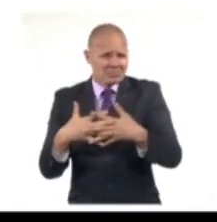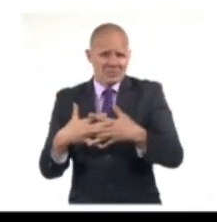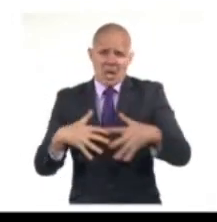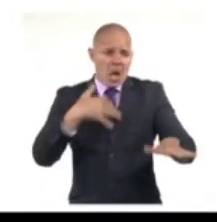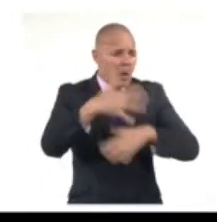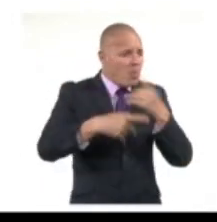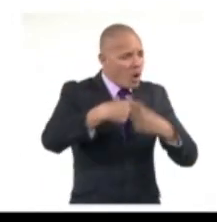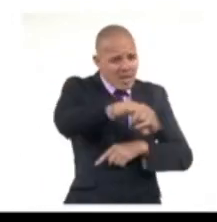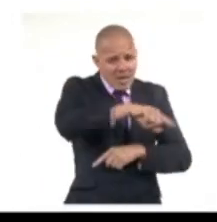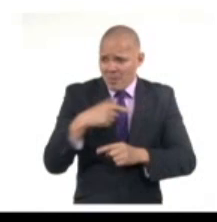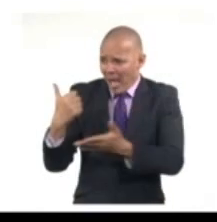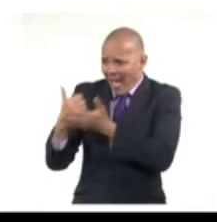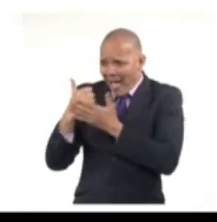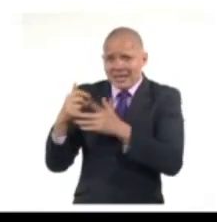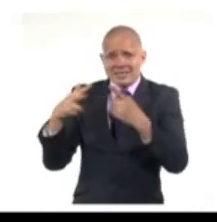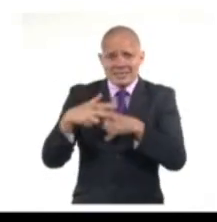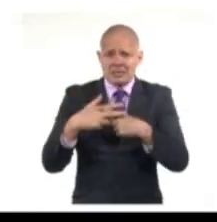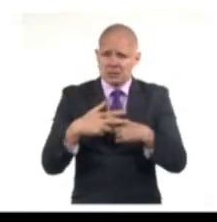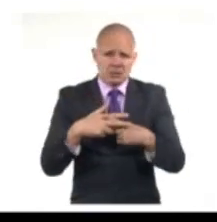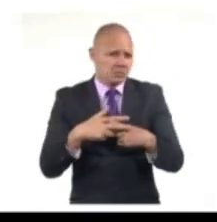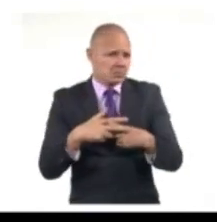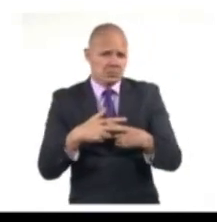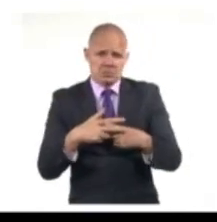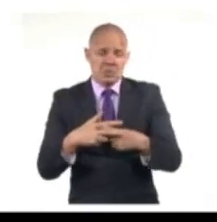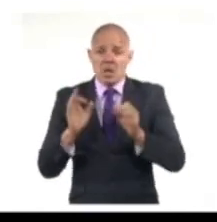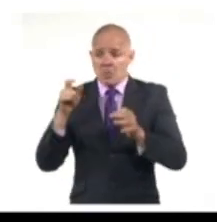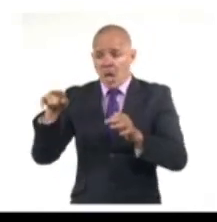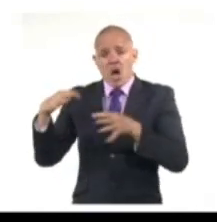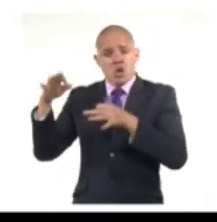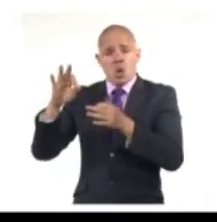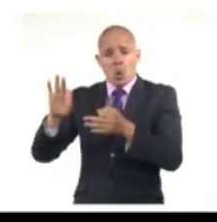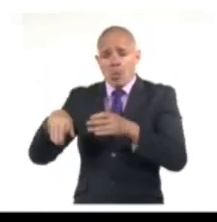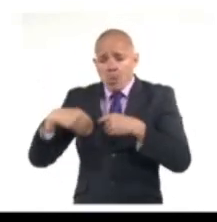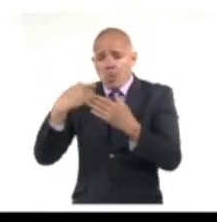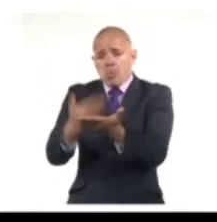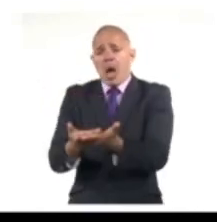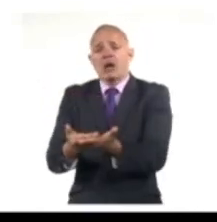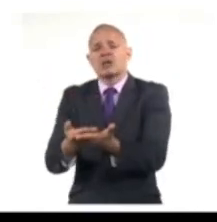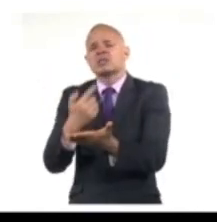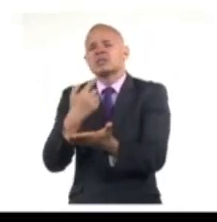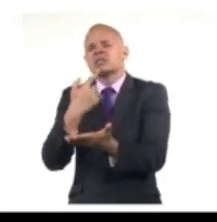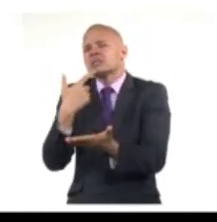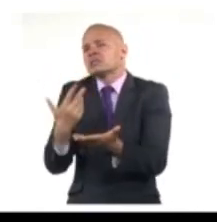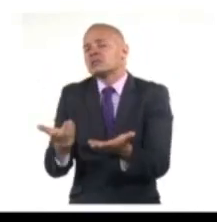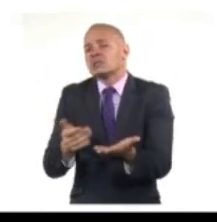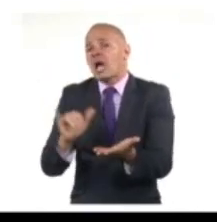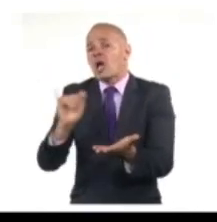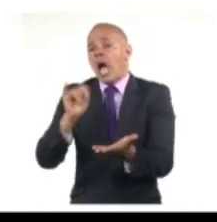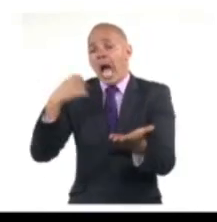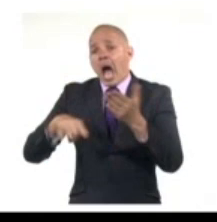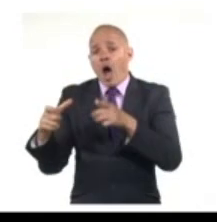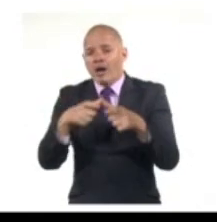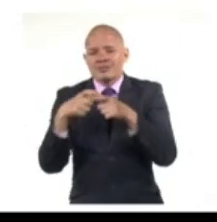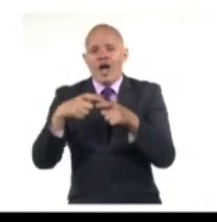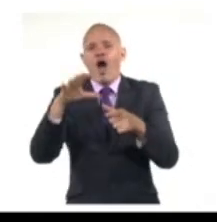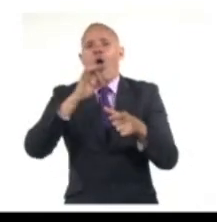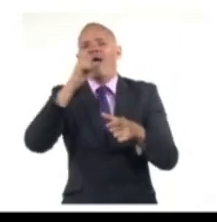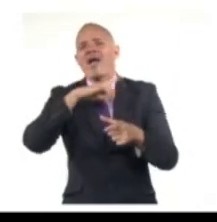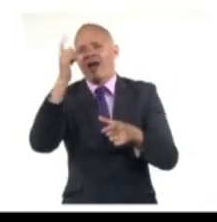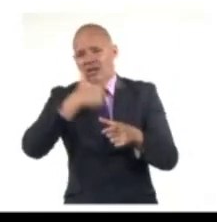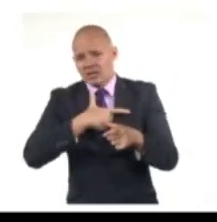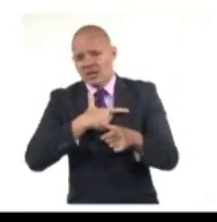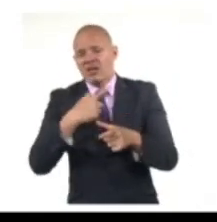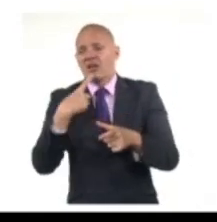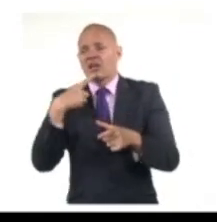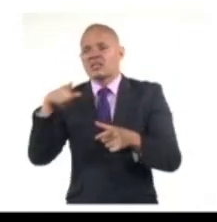son en realidad inútiles y omisos, más allá del esfuerzo por otorgar a la OEA una prerrogativa supranacional para decidir sobre